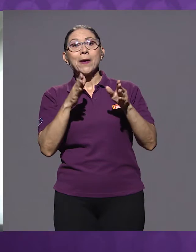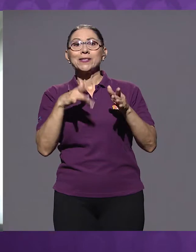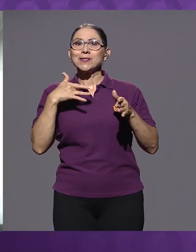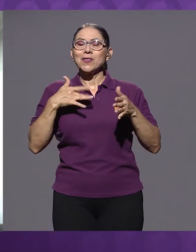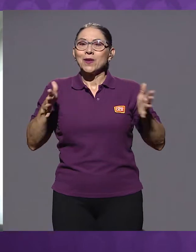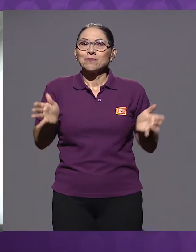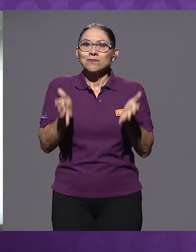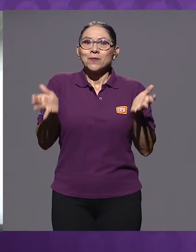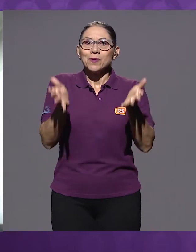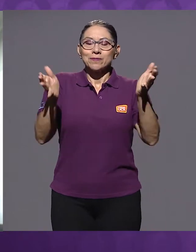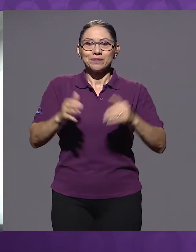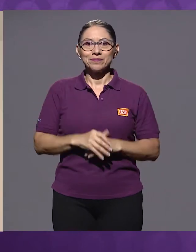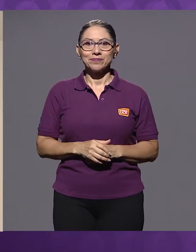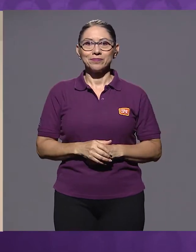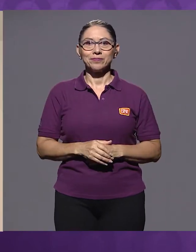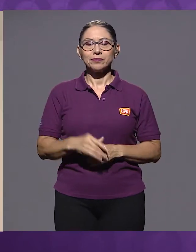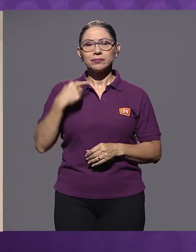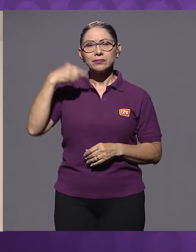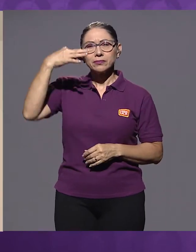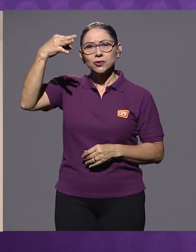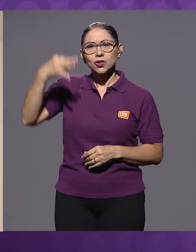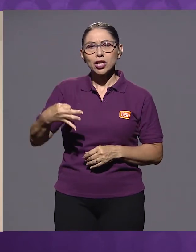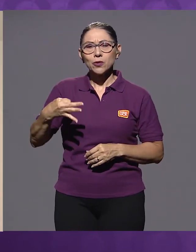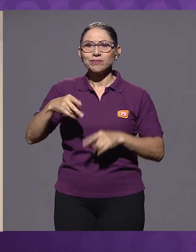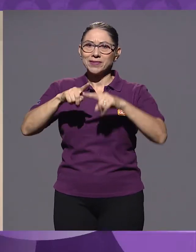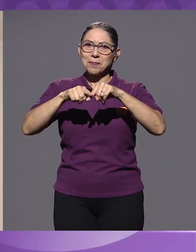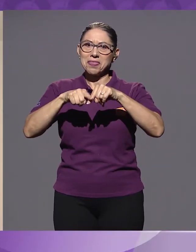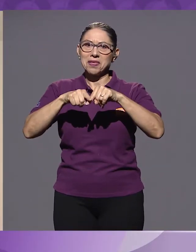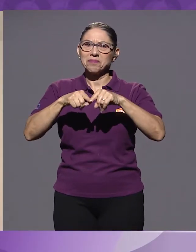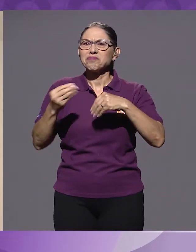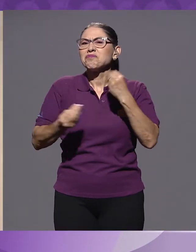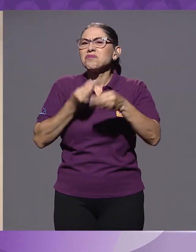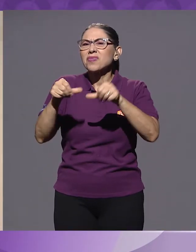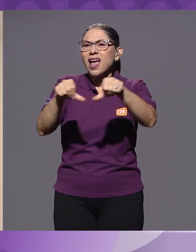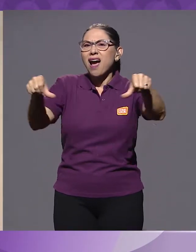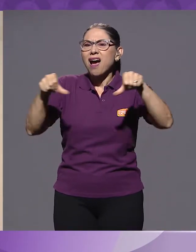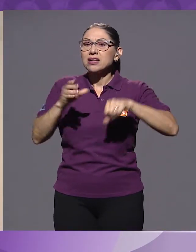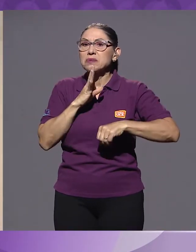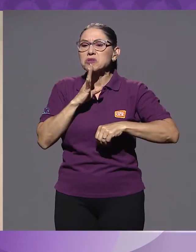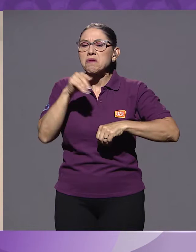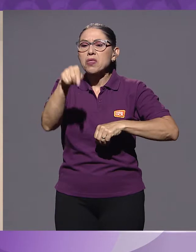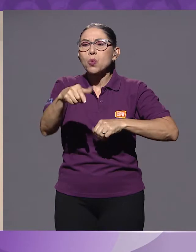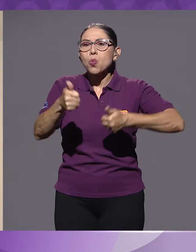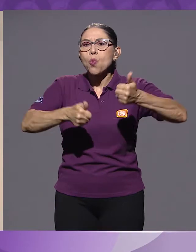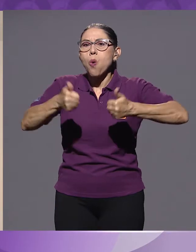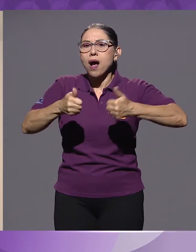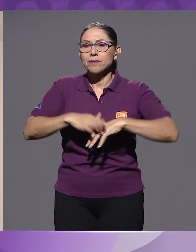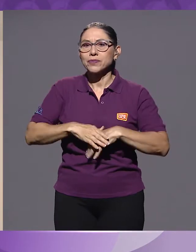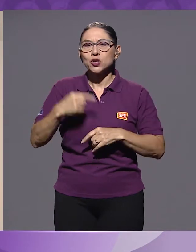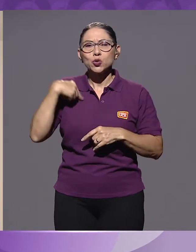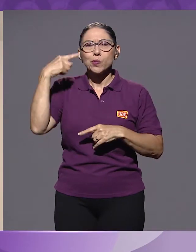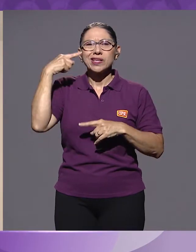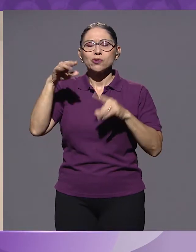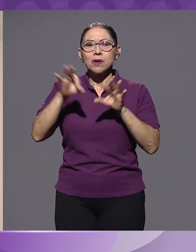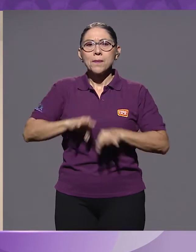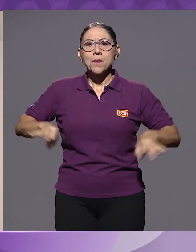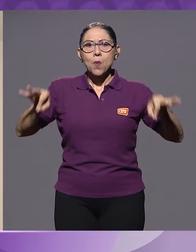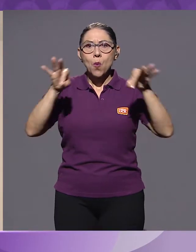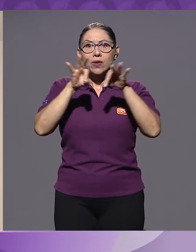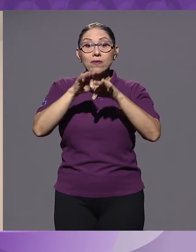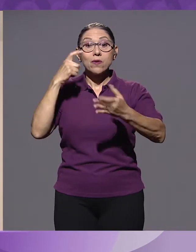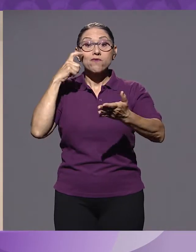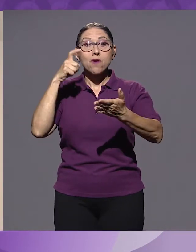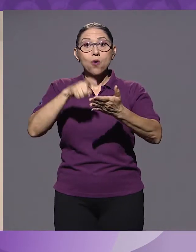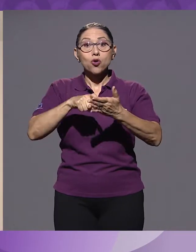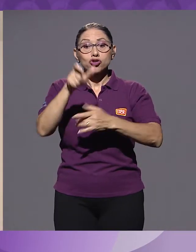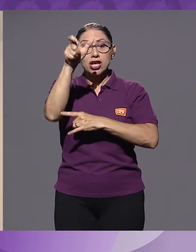otras personas con discapacidad. Yo creo que depende del ámbito en el que estemos hablando, pero pienso que lo esencial es